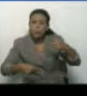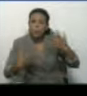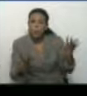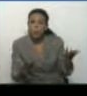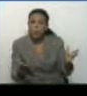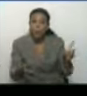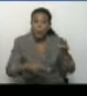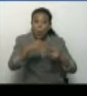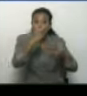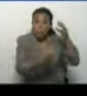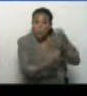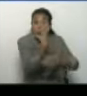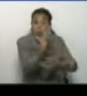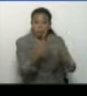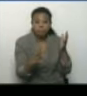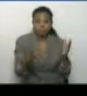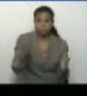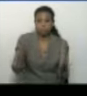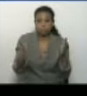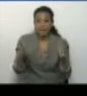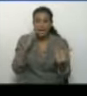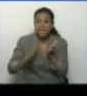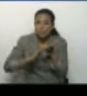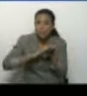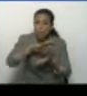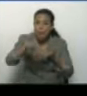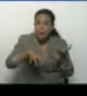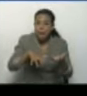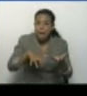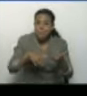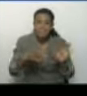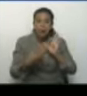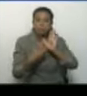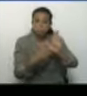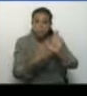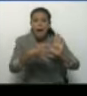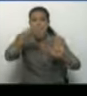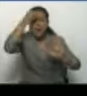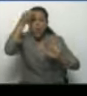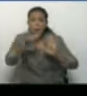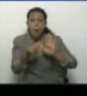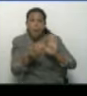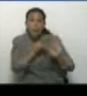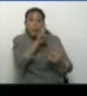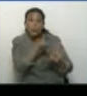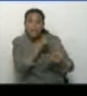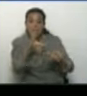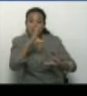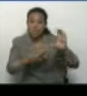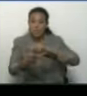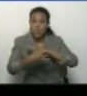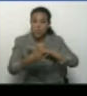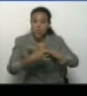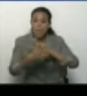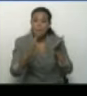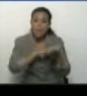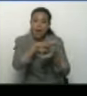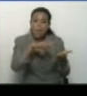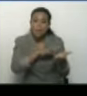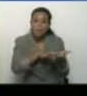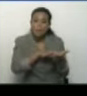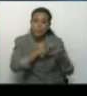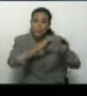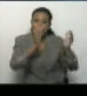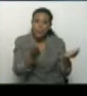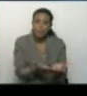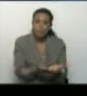que construir cada año un robot que resuelva ese problema simbólicamente y aprendamos cómo utilizar la ciencia y la tecnología para resolver los problemas mundiales. ¿Y